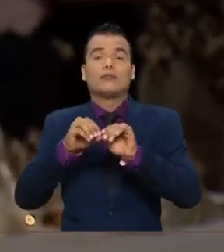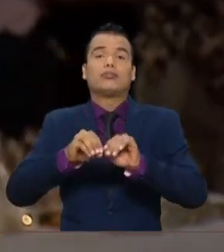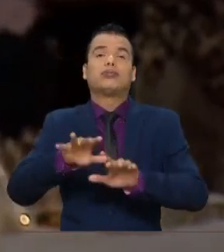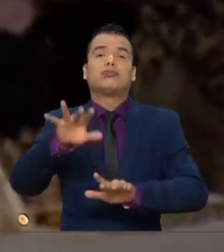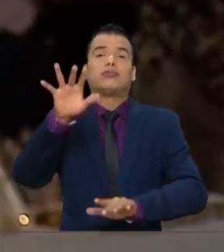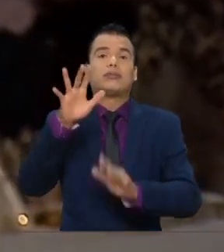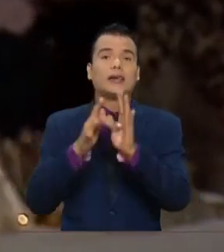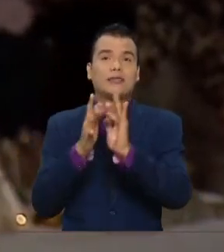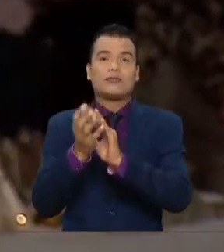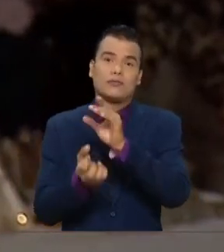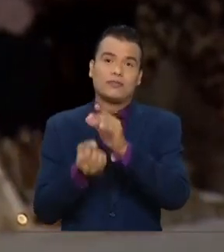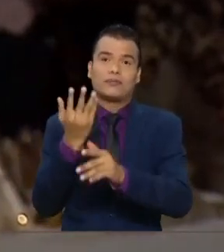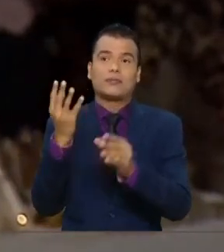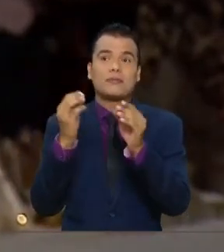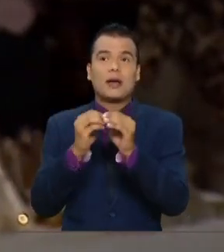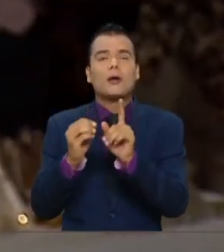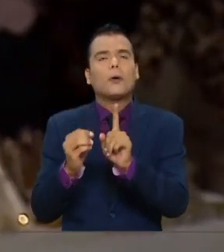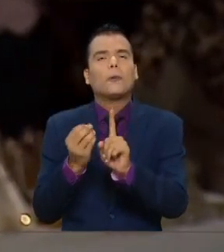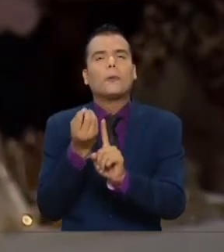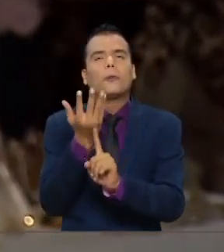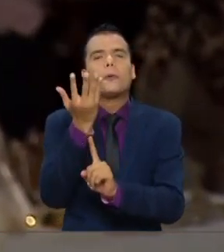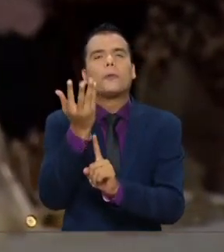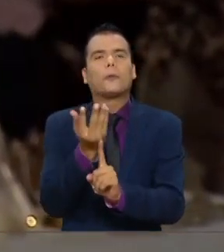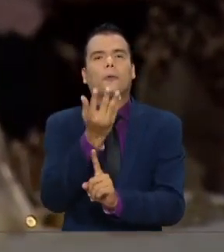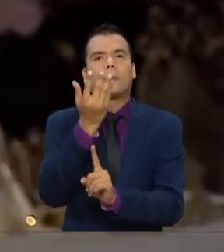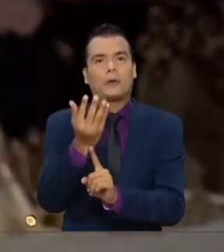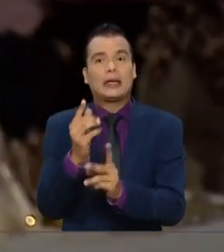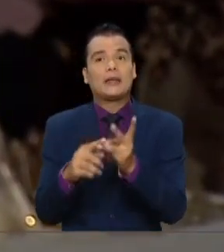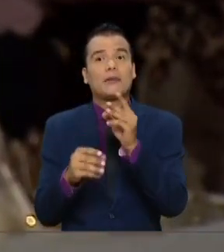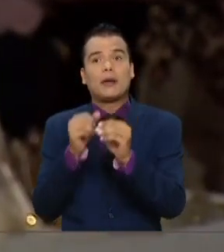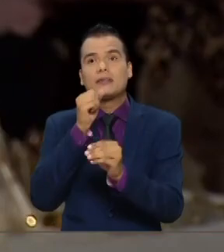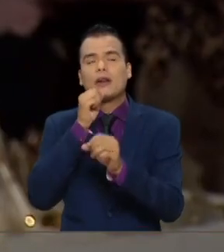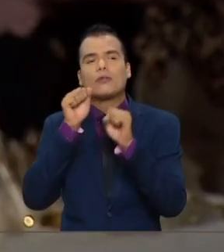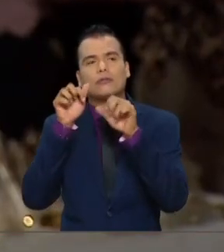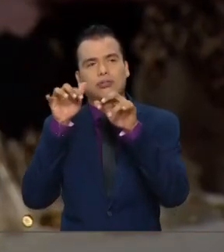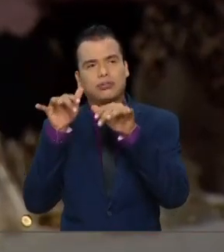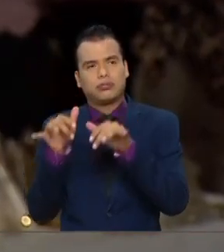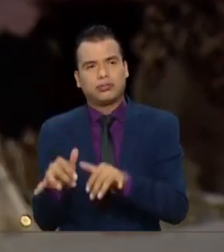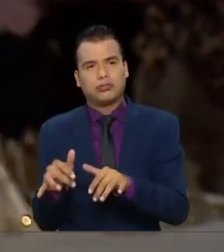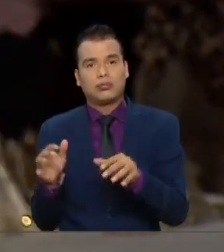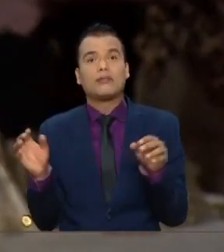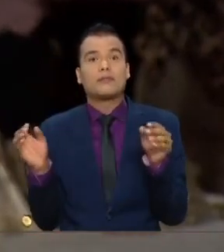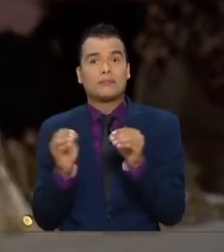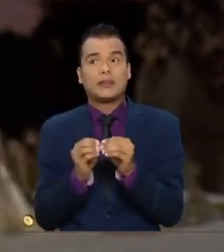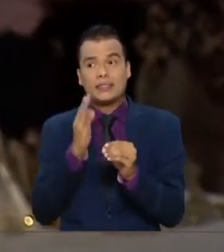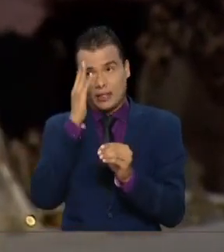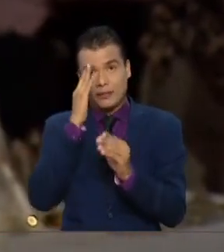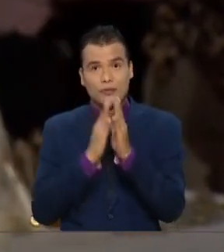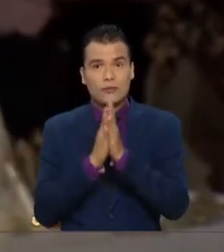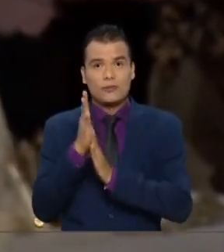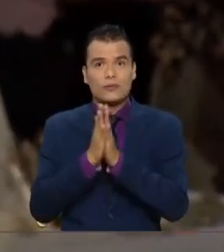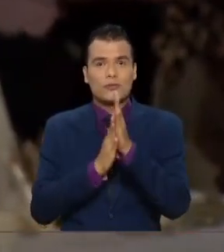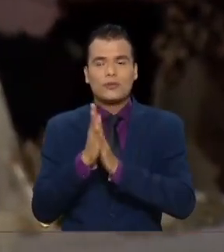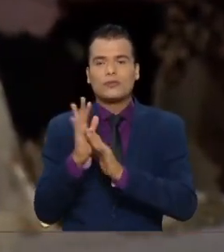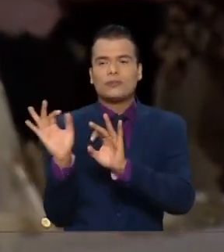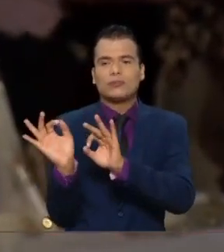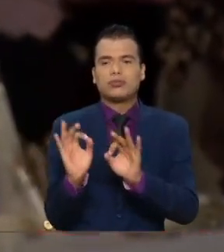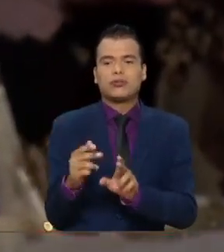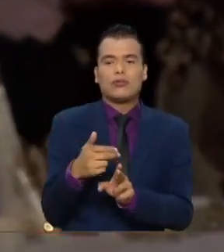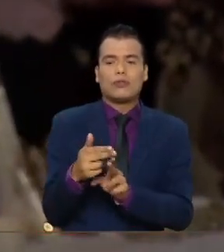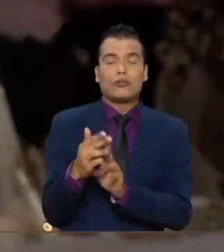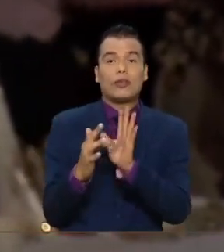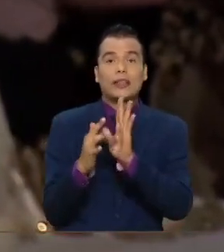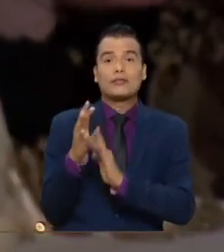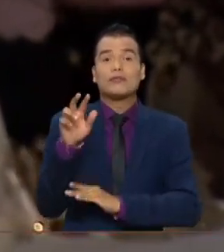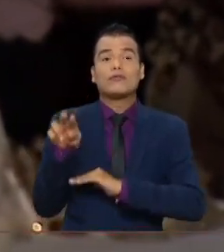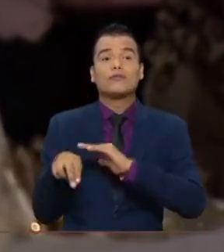y la bendición del agua. Momentos previos a, por supuesto, a la resurrección de Jesucristo.